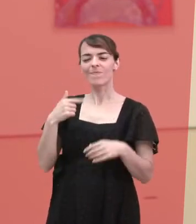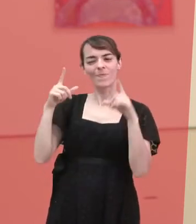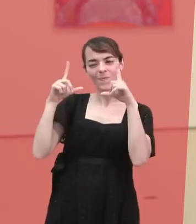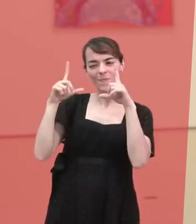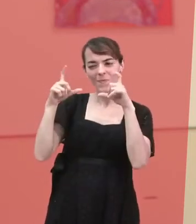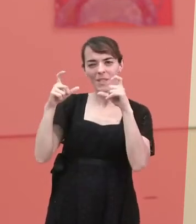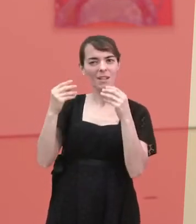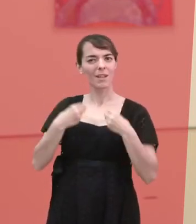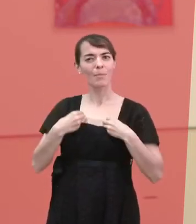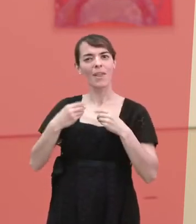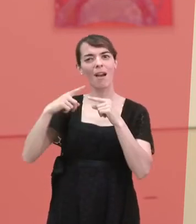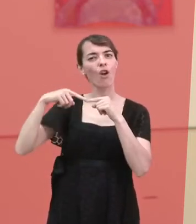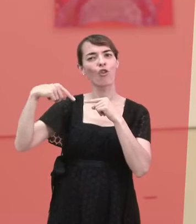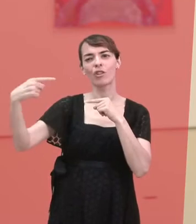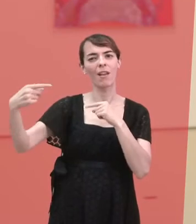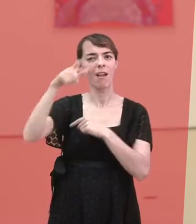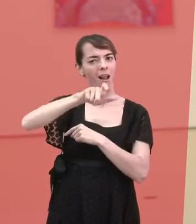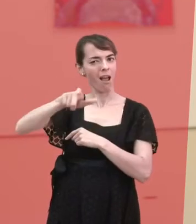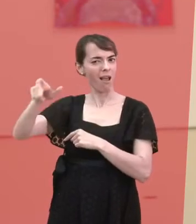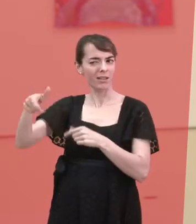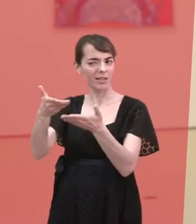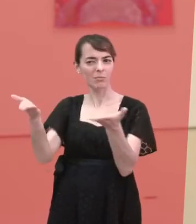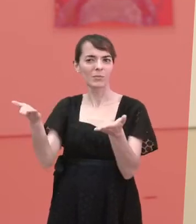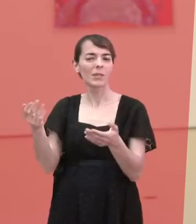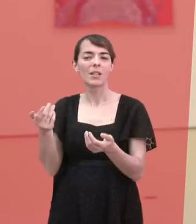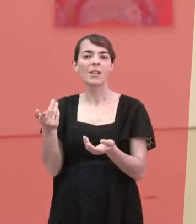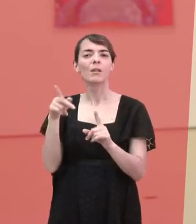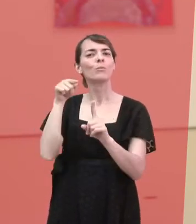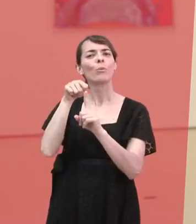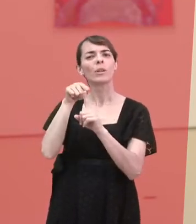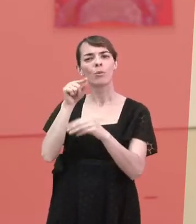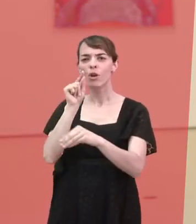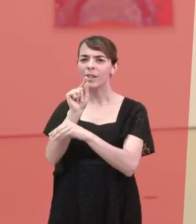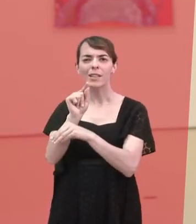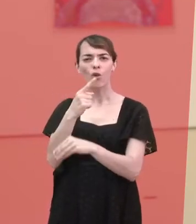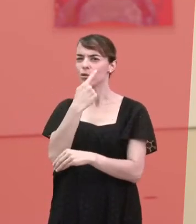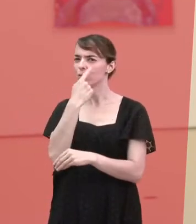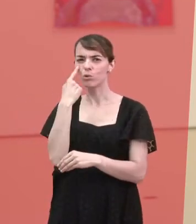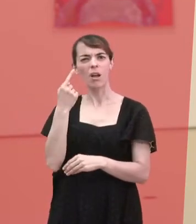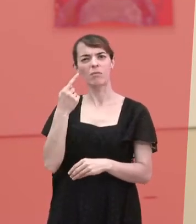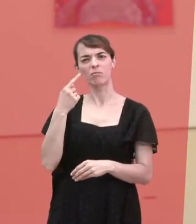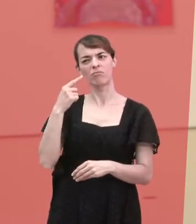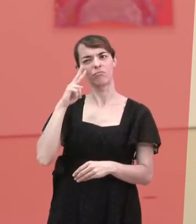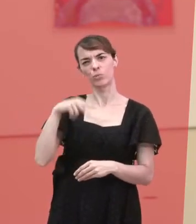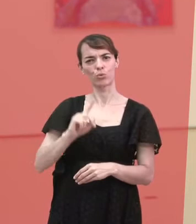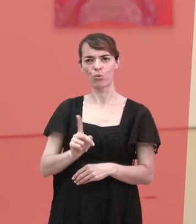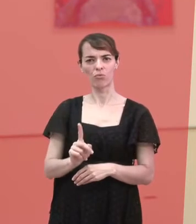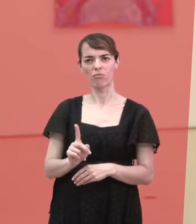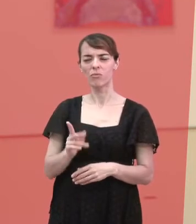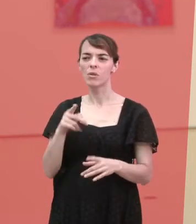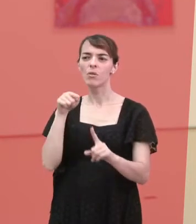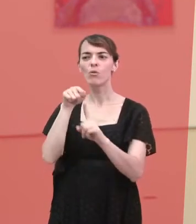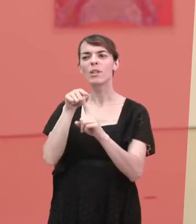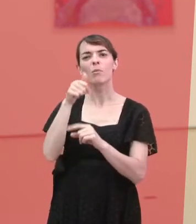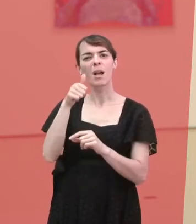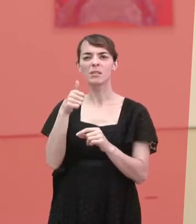la vida cotidiana de la gente, pero no con un sentido crítico ni testimonial, sino con un sentido pues